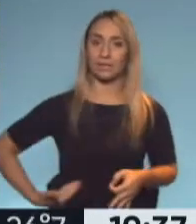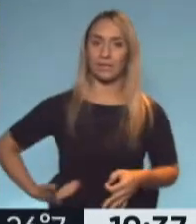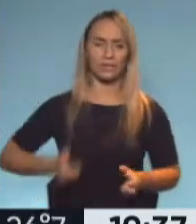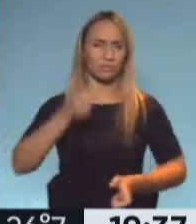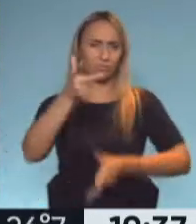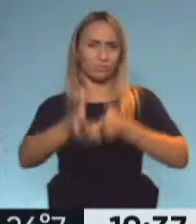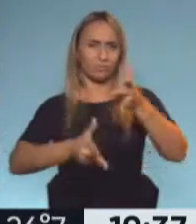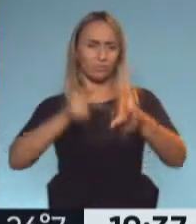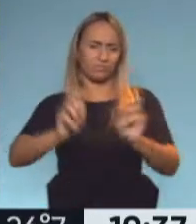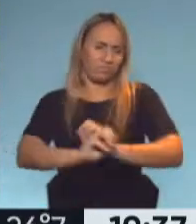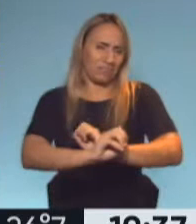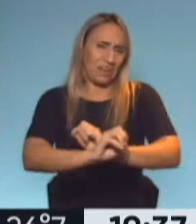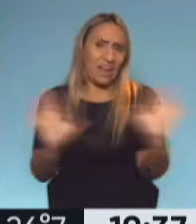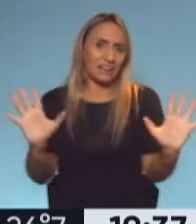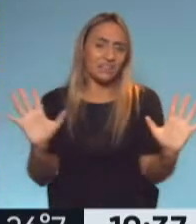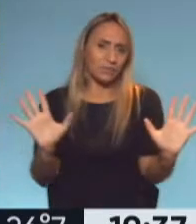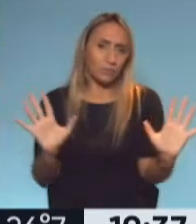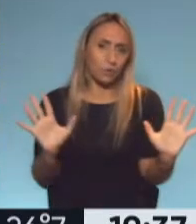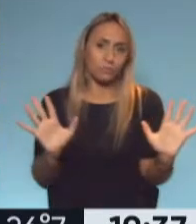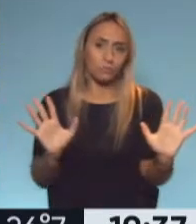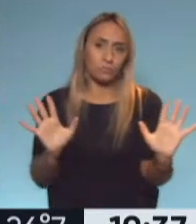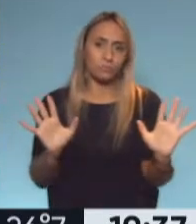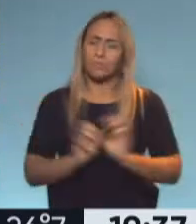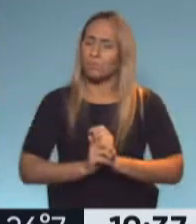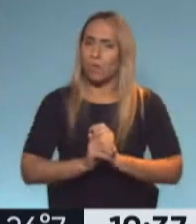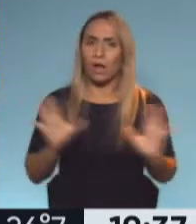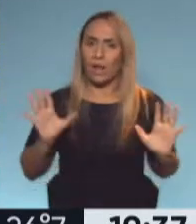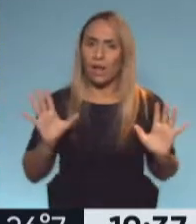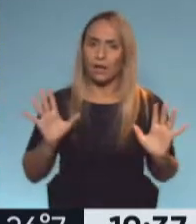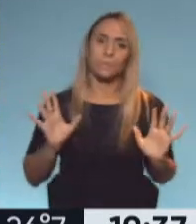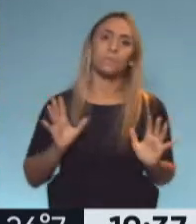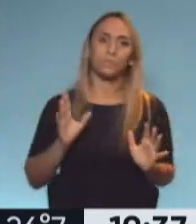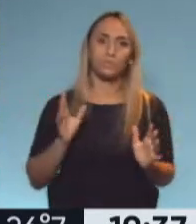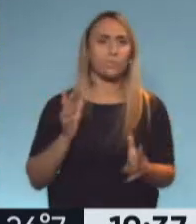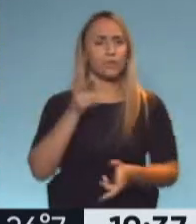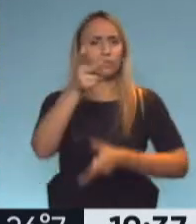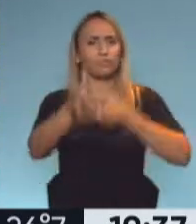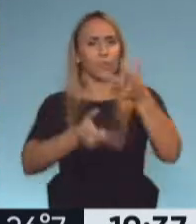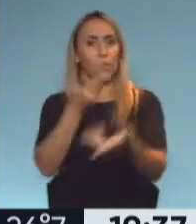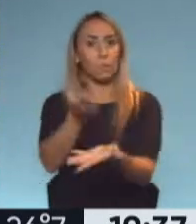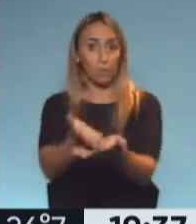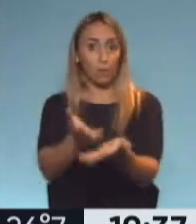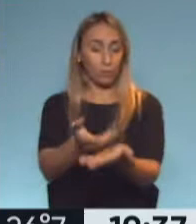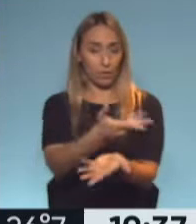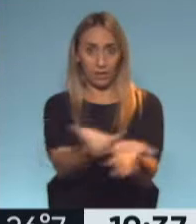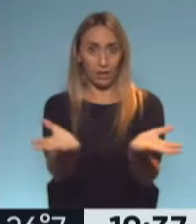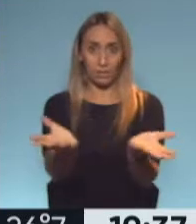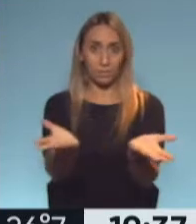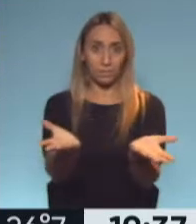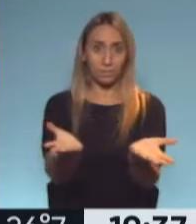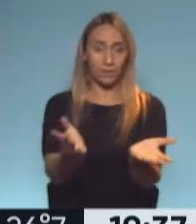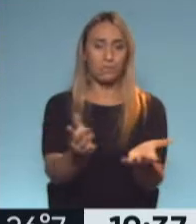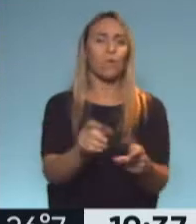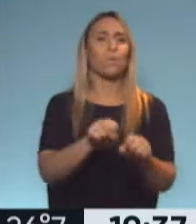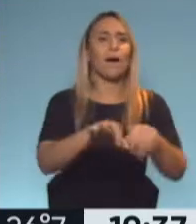claridad superlativa en el día de hoy, donde nos propone a los argentinos que con la pandemia no se puede hacer